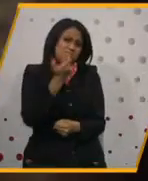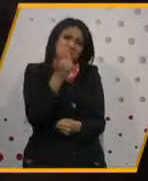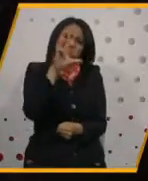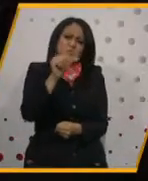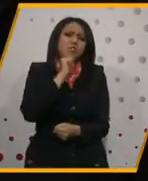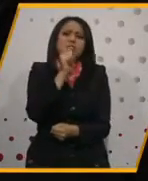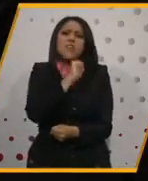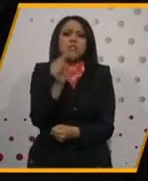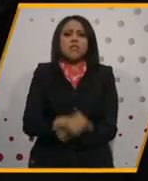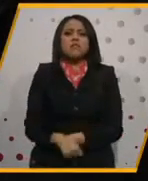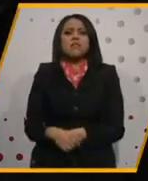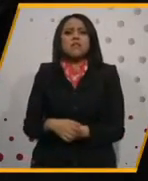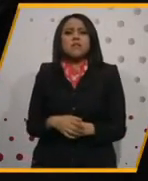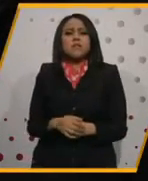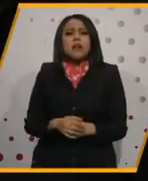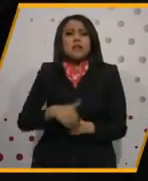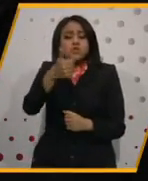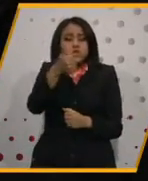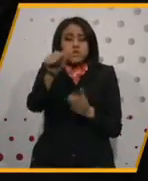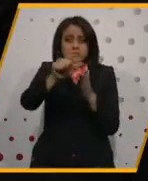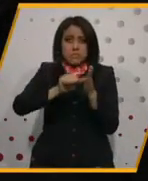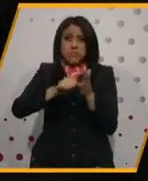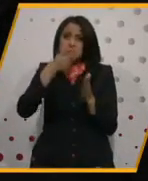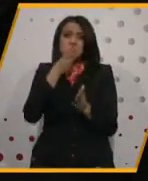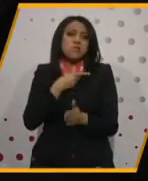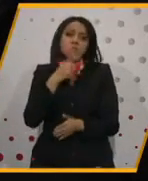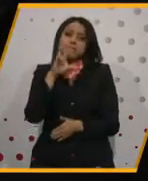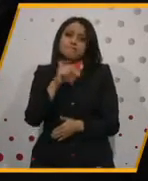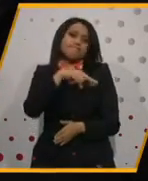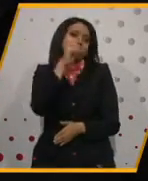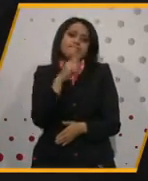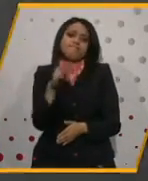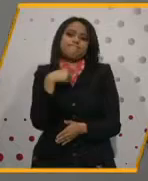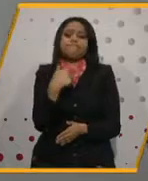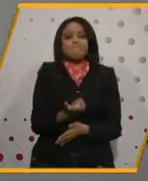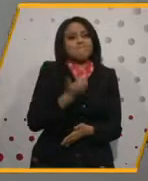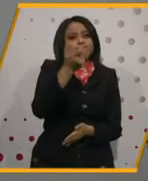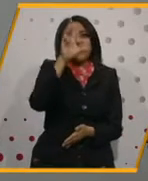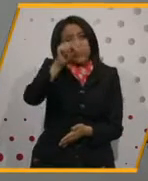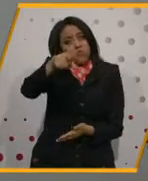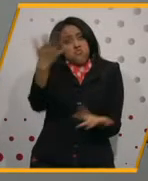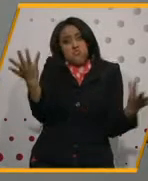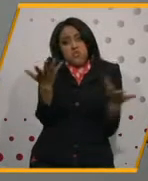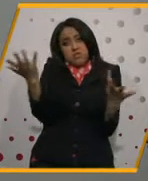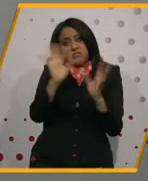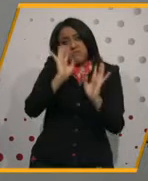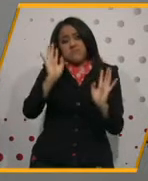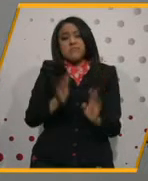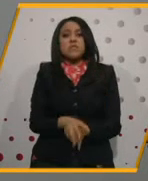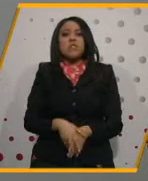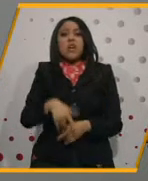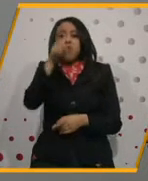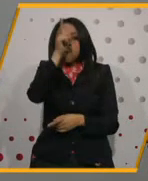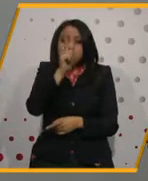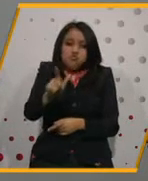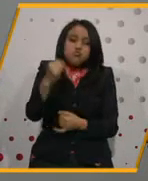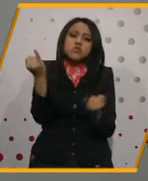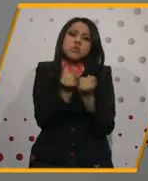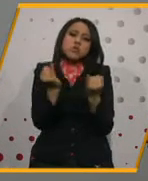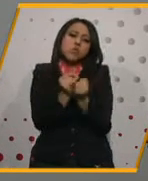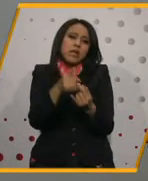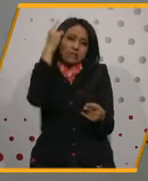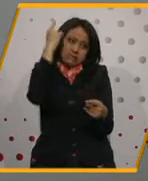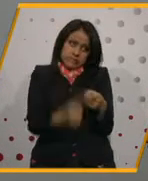servicios. A los 6 meses ya no me quiso pagar y me dijo que le hiciera como quisiera. Se cuelga de la luz porque ya le quitaron la